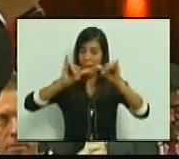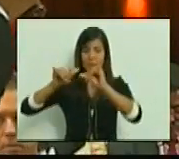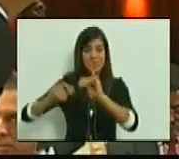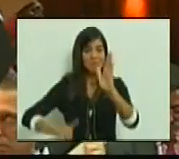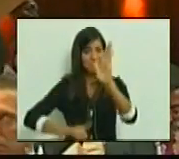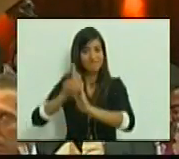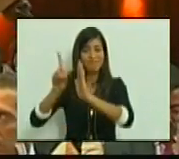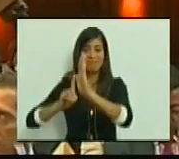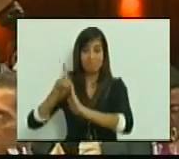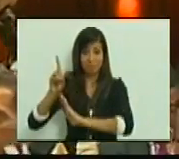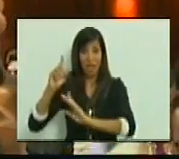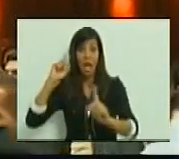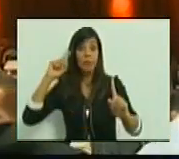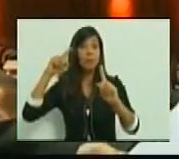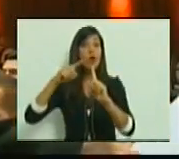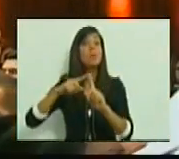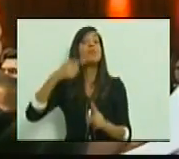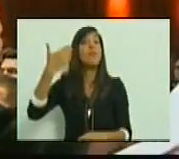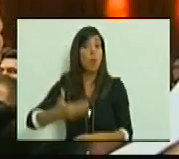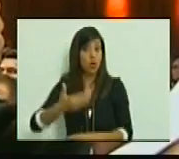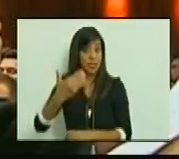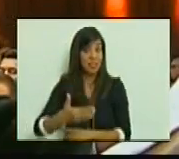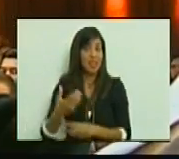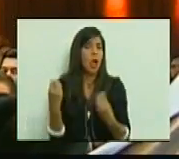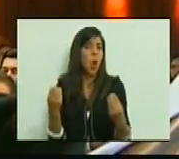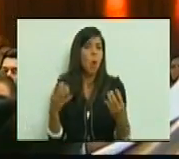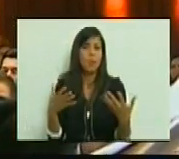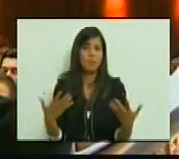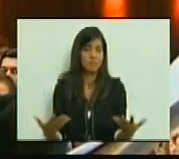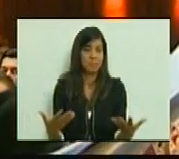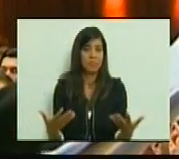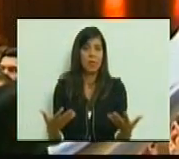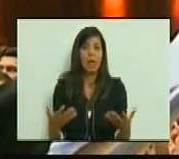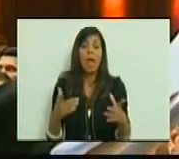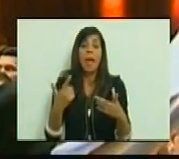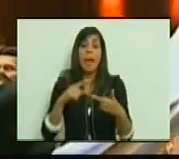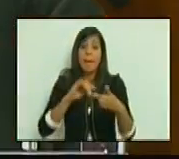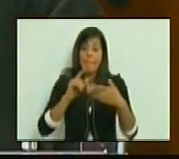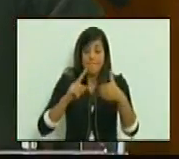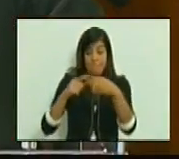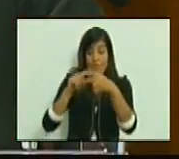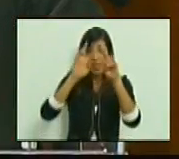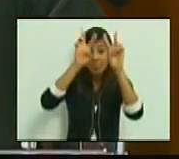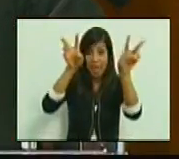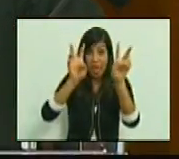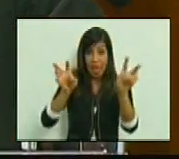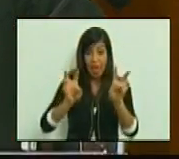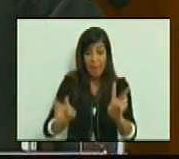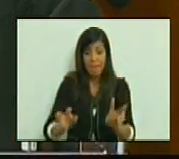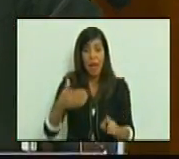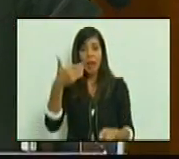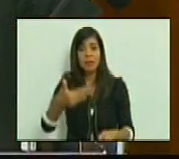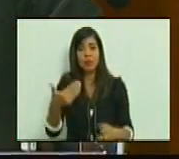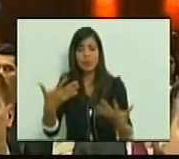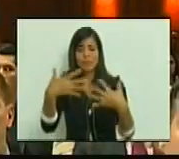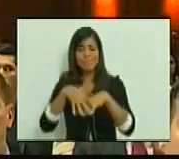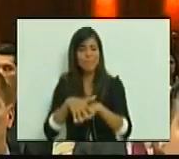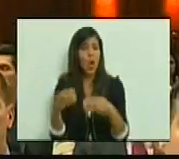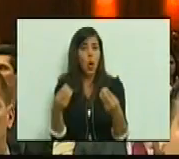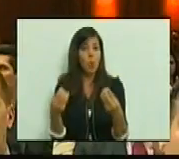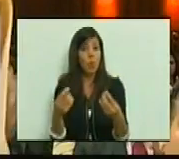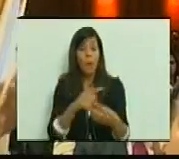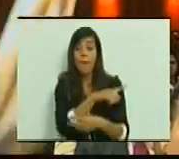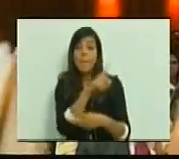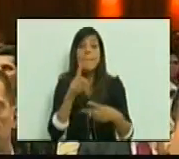objetivo, por supuesto, que tiene que ver con un conjunto de temas, pero básicamente y